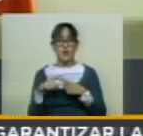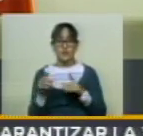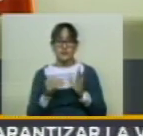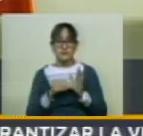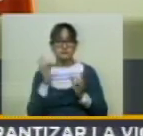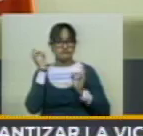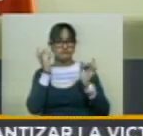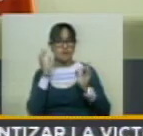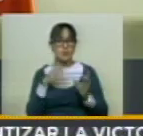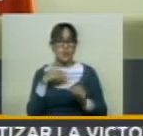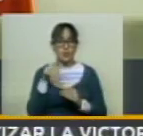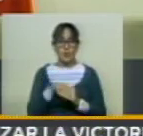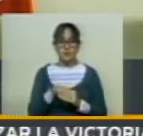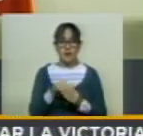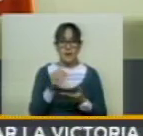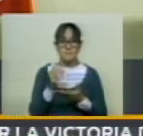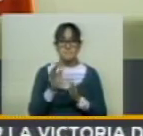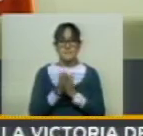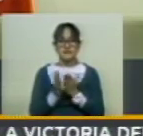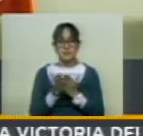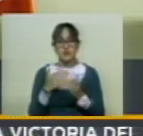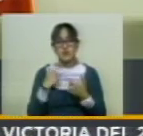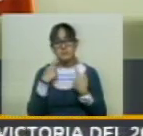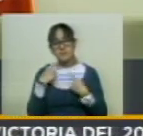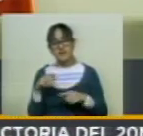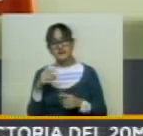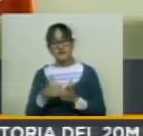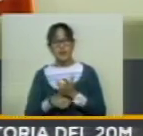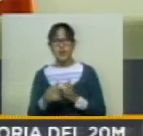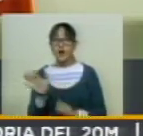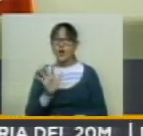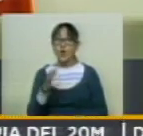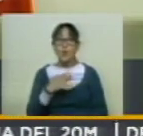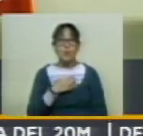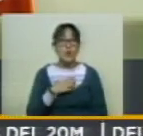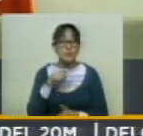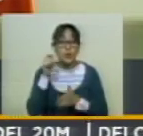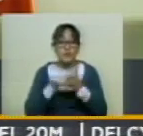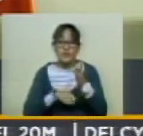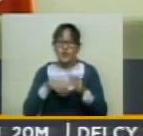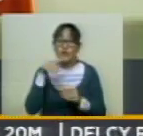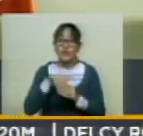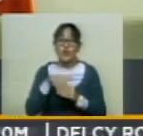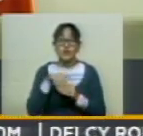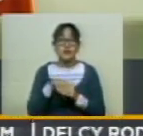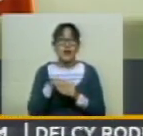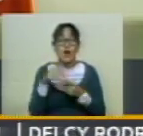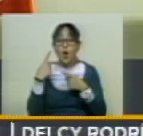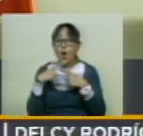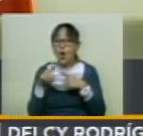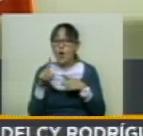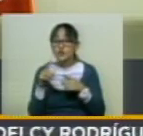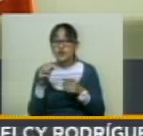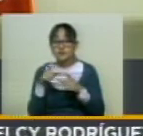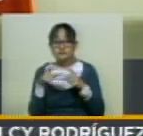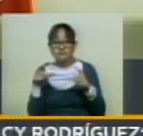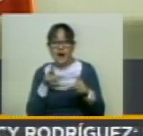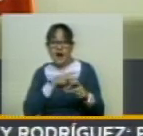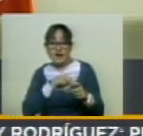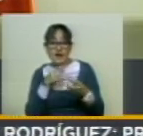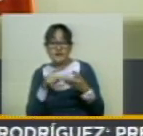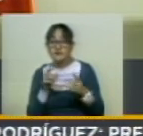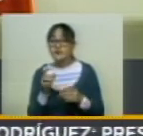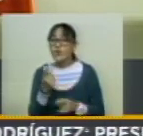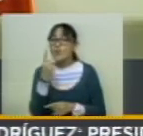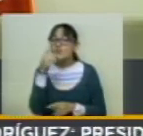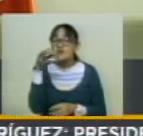inventado, bueno, se puede votar con el pasaporte porque yo perdí la cédula. No, no se puede votar con ningún otro documento que no sea la